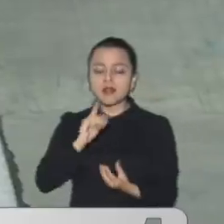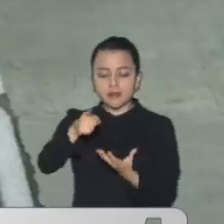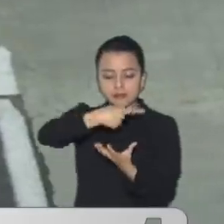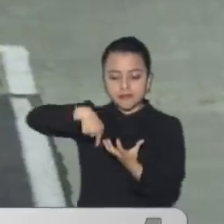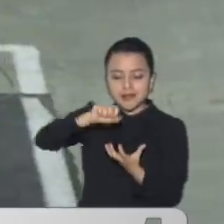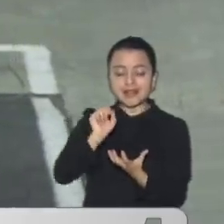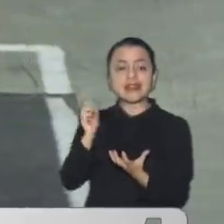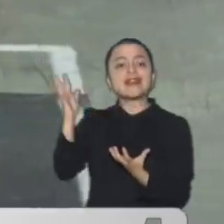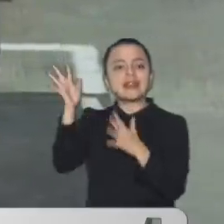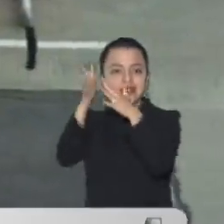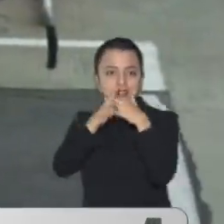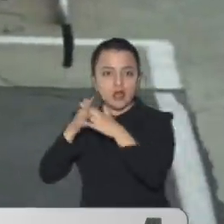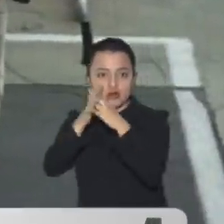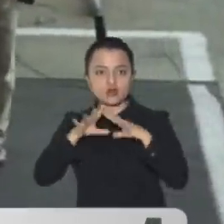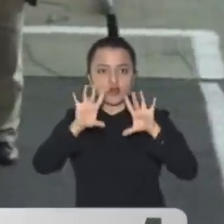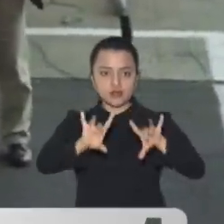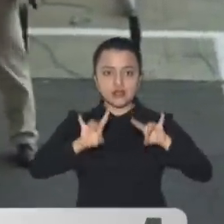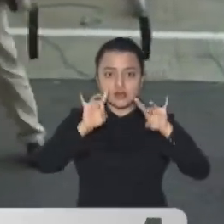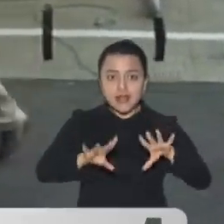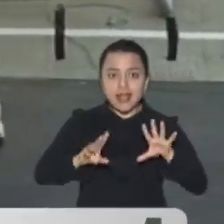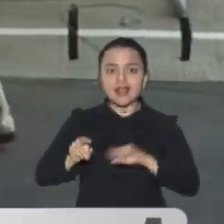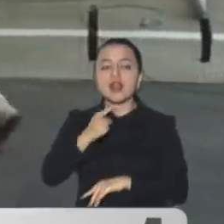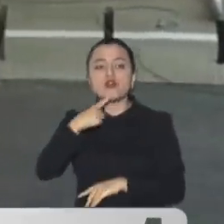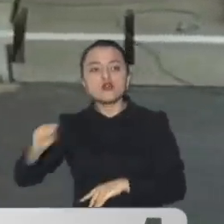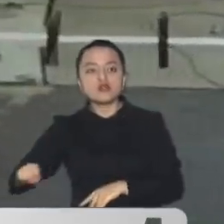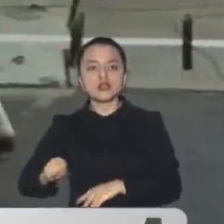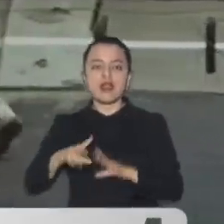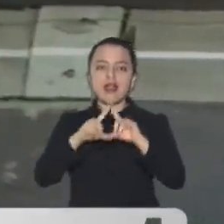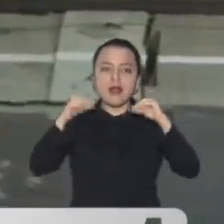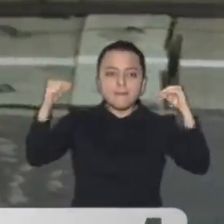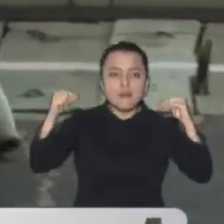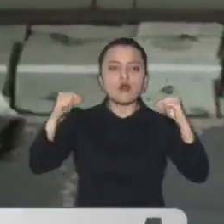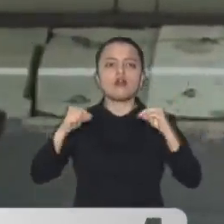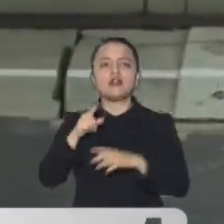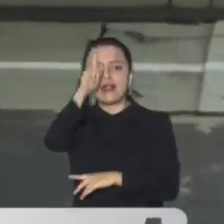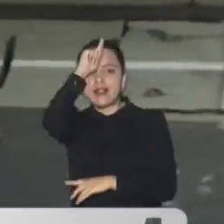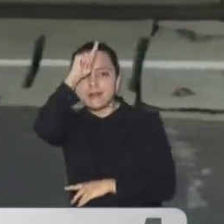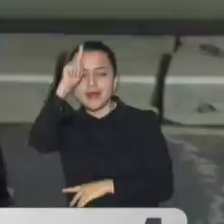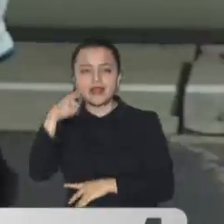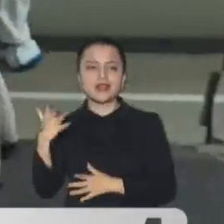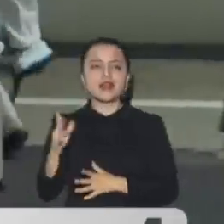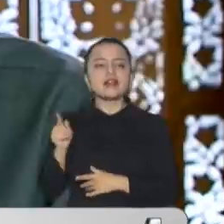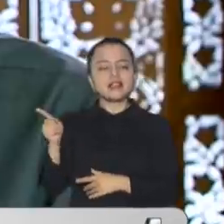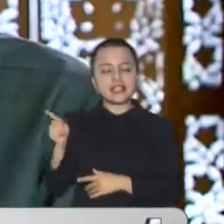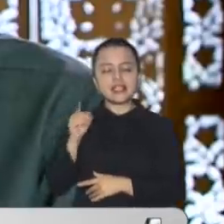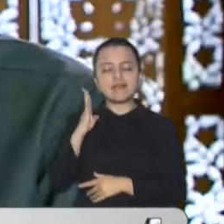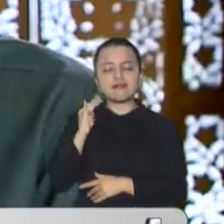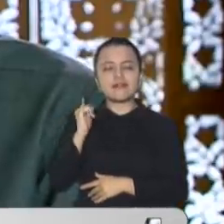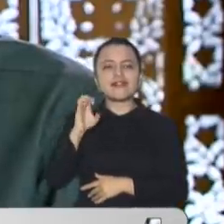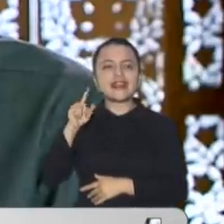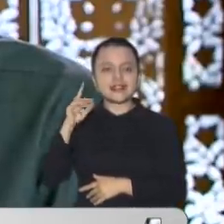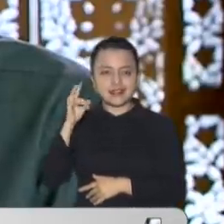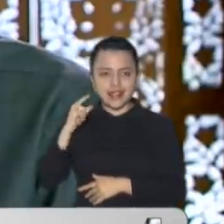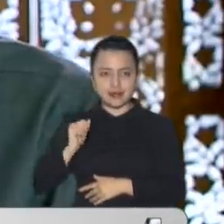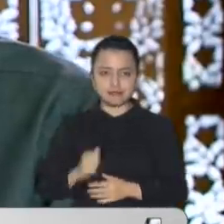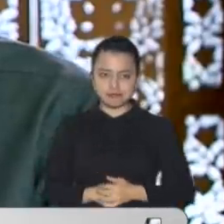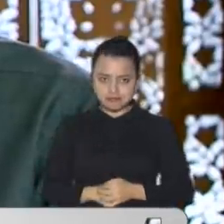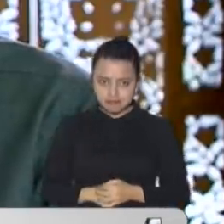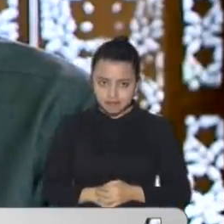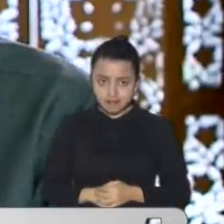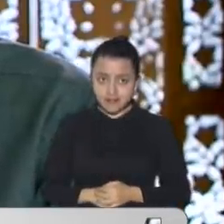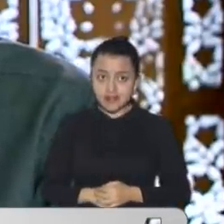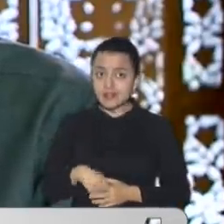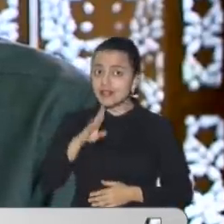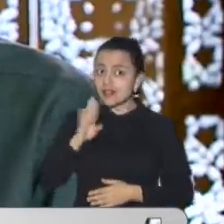Unidos, Australia, Rusia, Alemania, Japón, el Reino Unido, Países Bajos, Qatar y Vietnam, la cual está liderada por